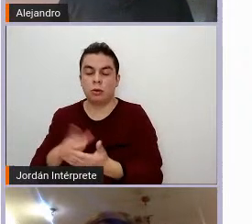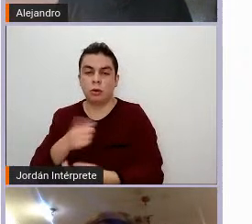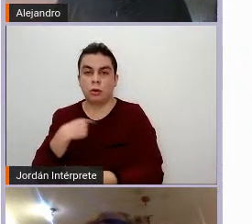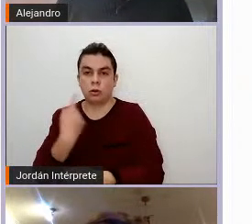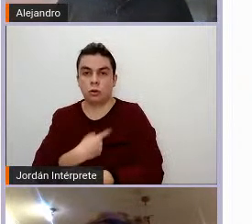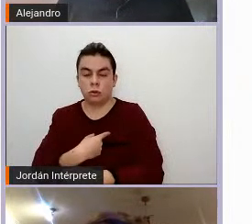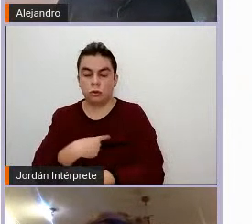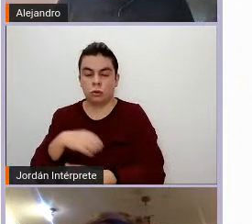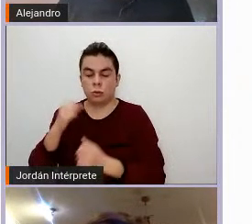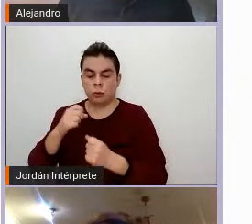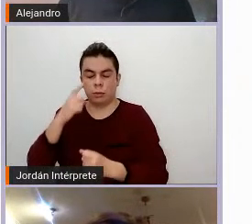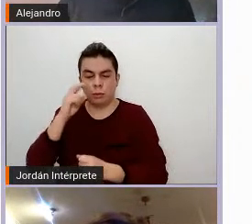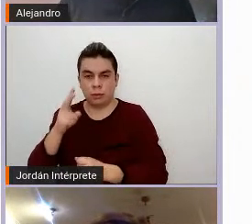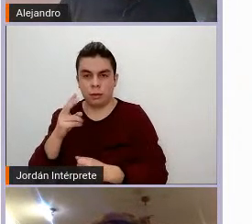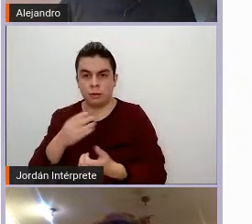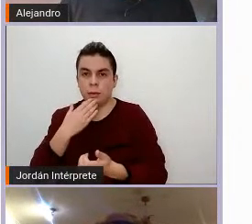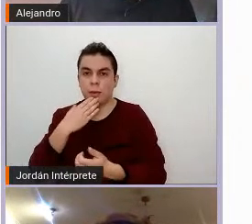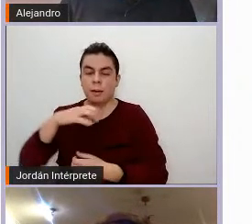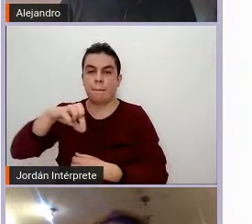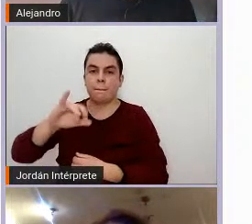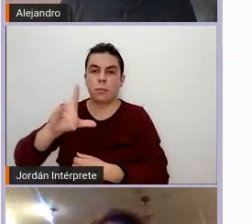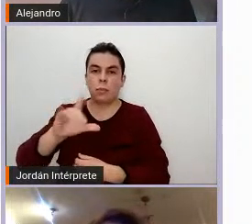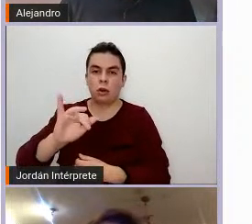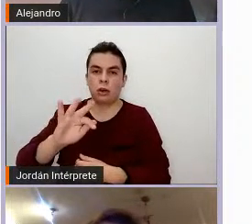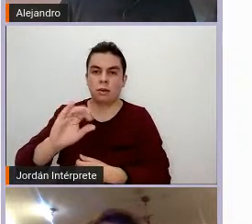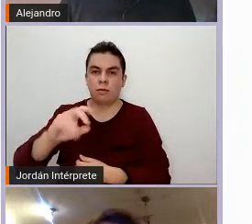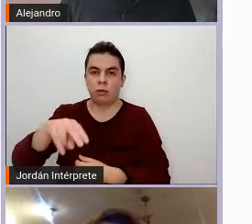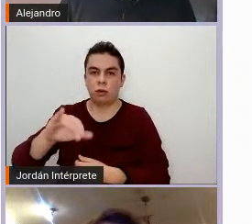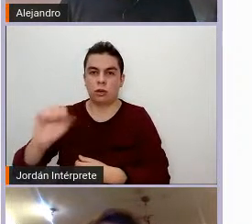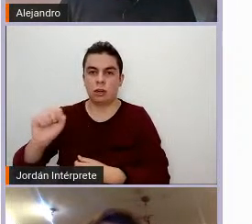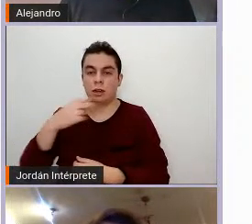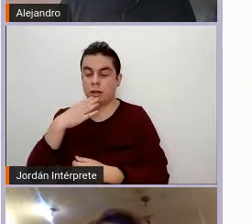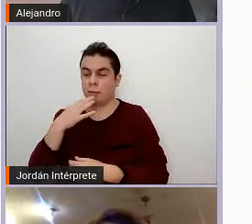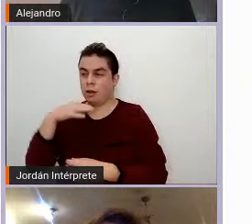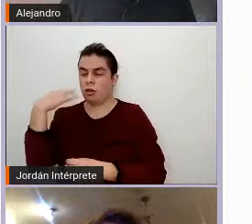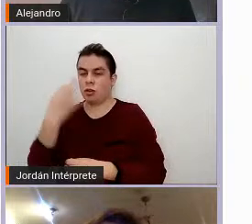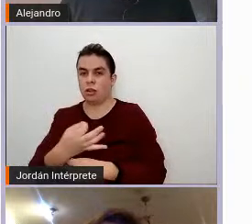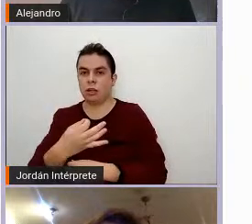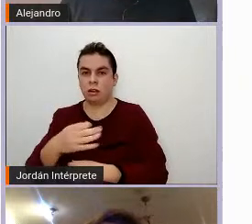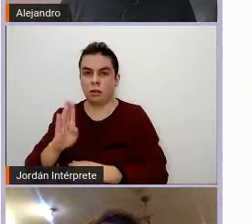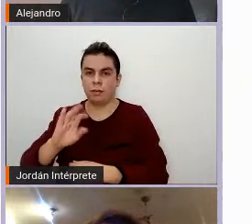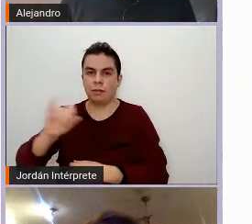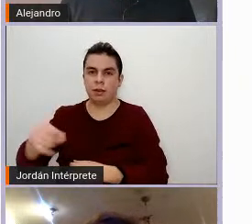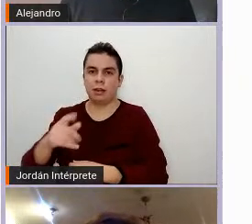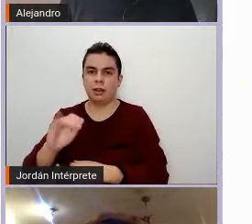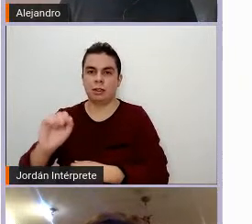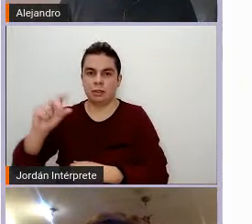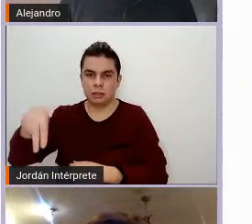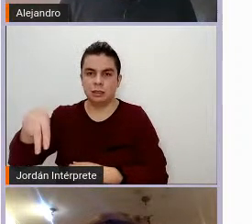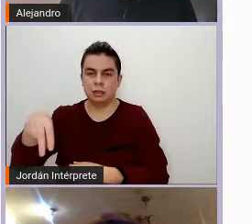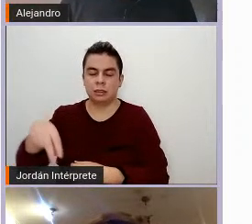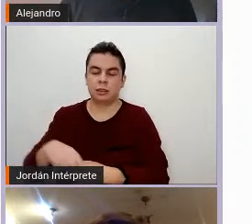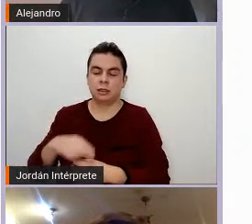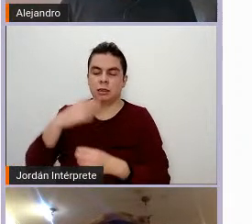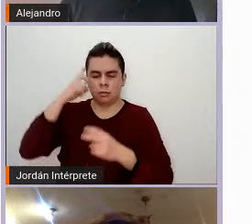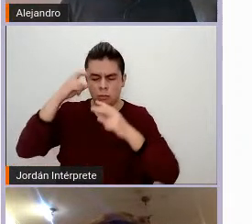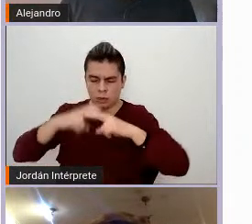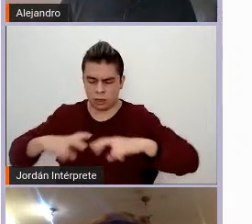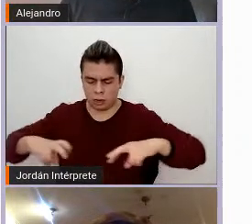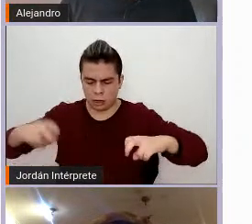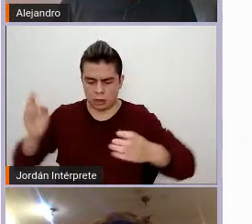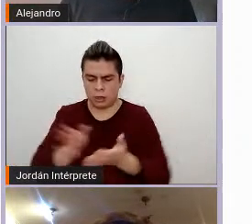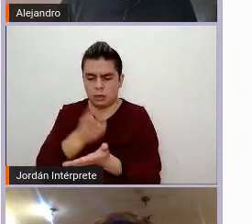de la noción de polifonía acuñada por el mismo Bajtín en sus análisis literarios. A partir de la